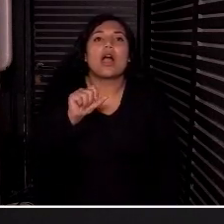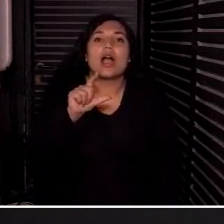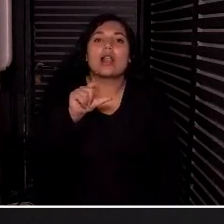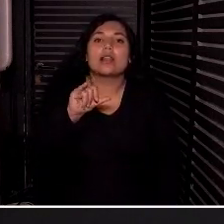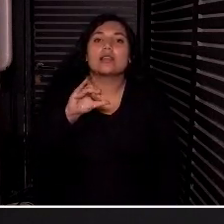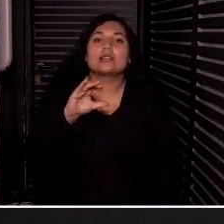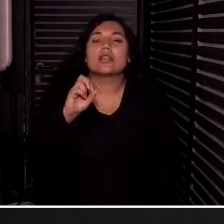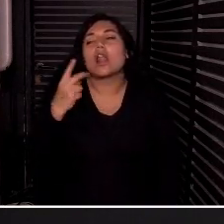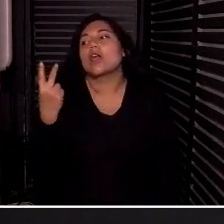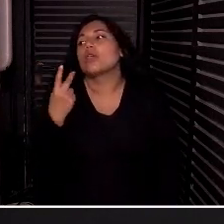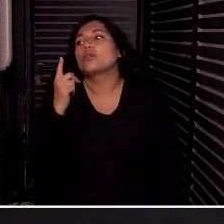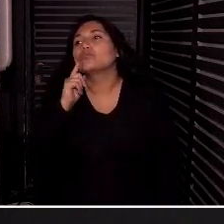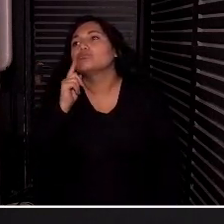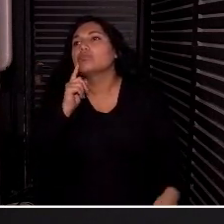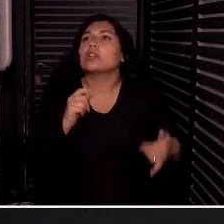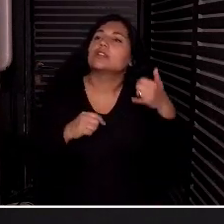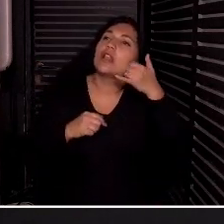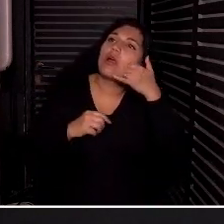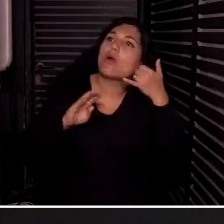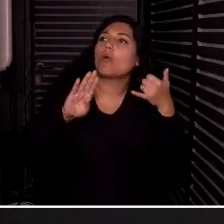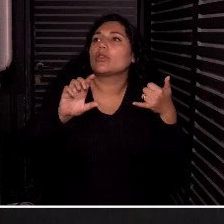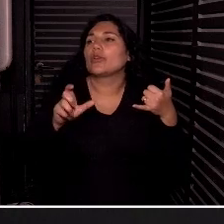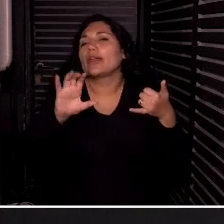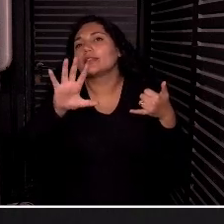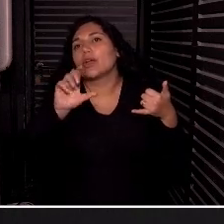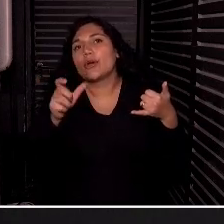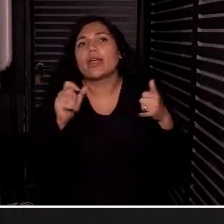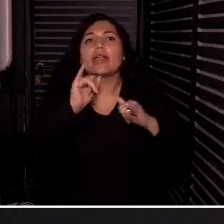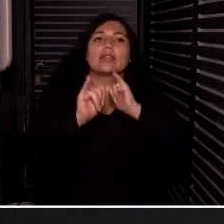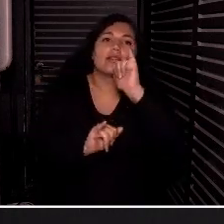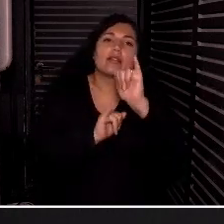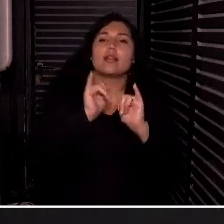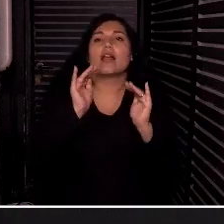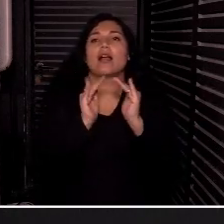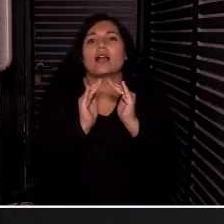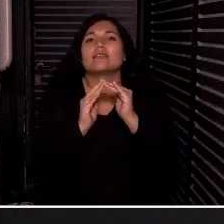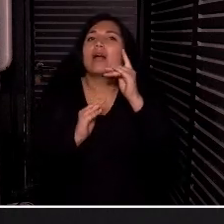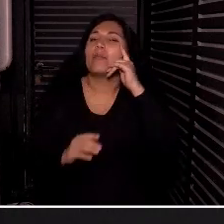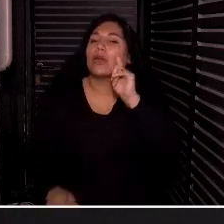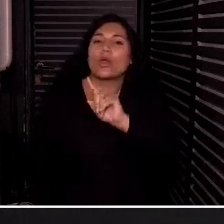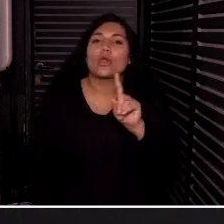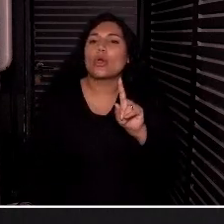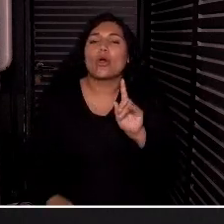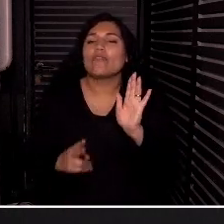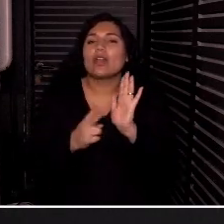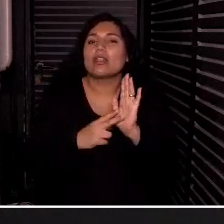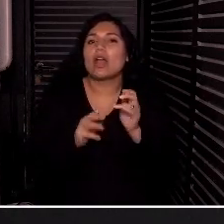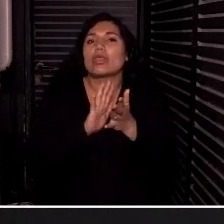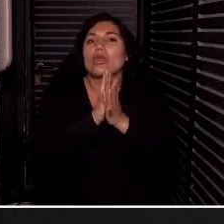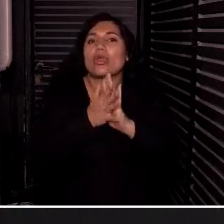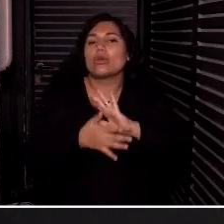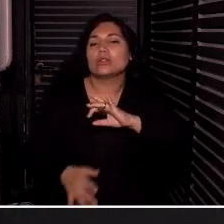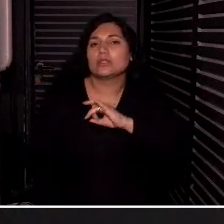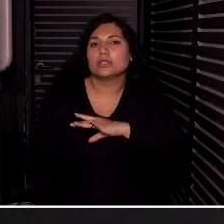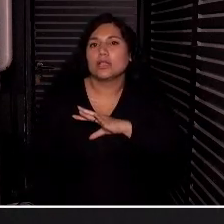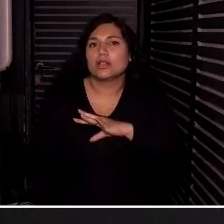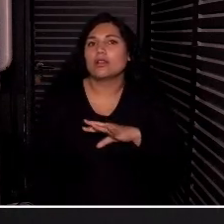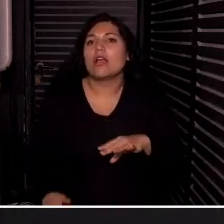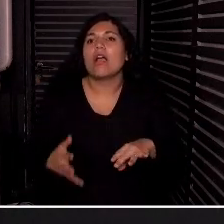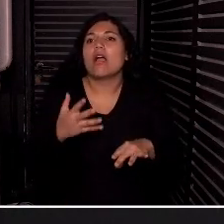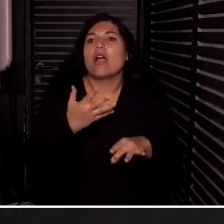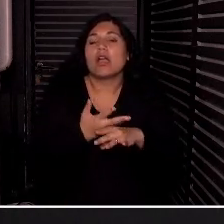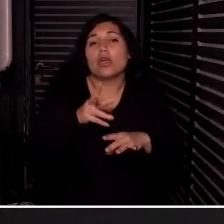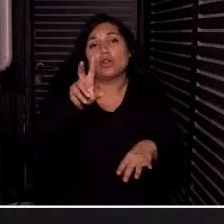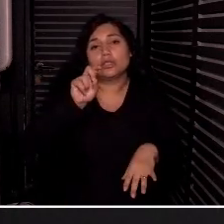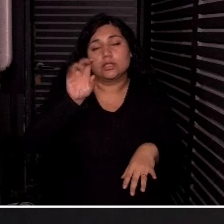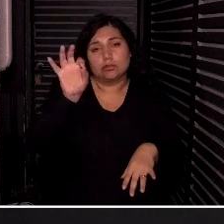celulares tenemos 4G 100g internet en nuestra casa pero no es la realidad de chile completo hoy día tenemos un 60 de cobertura